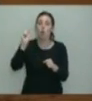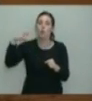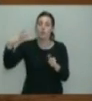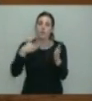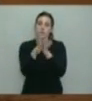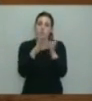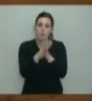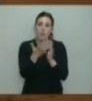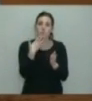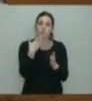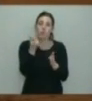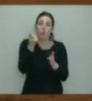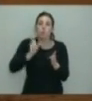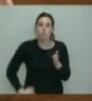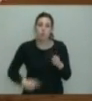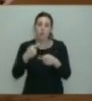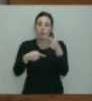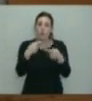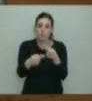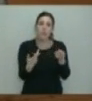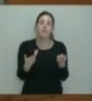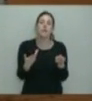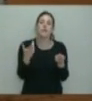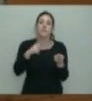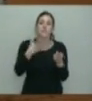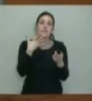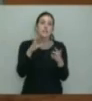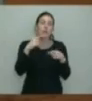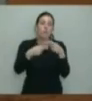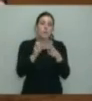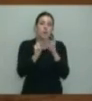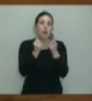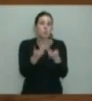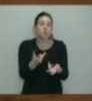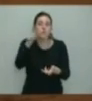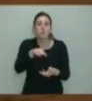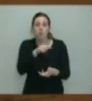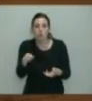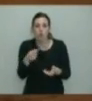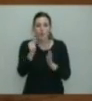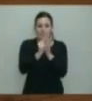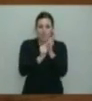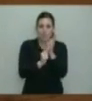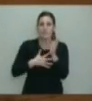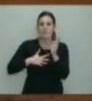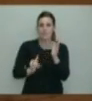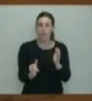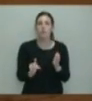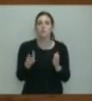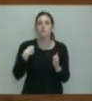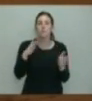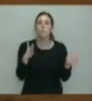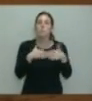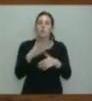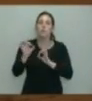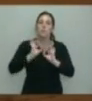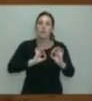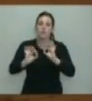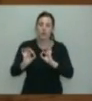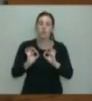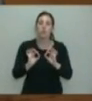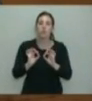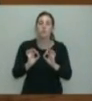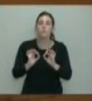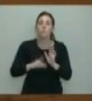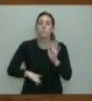la renta per cápita de la unidad familiar, la condición legal de familia numerosa, en fin, una serie de criterios. Corresponde, por lo tanto, en el marco de esa planificación,